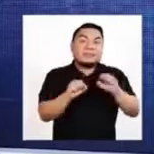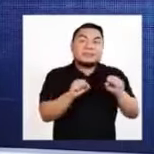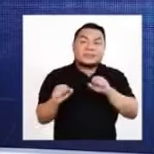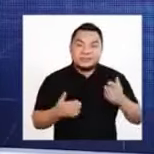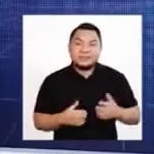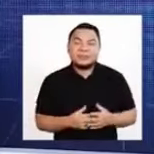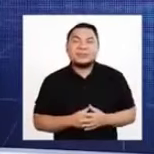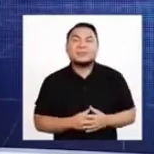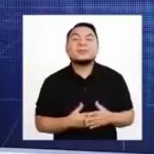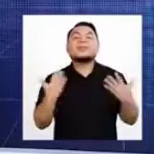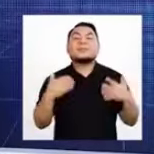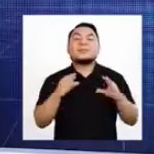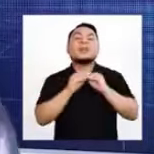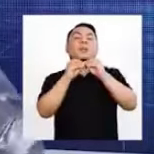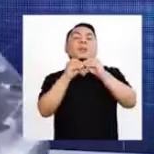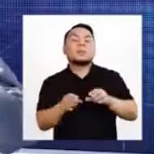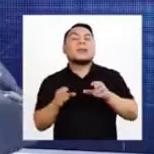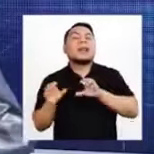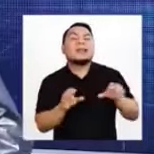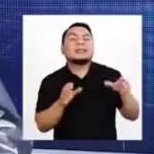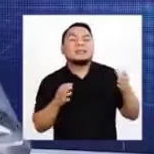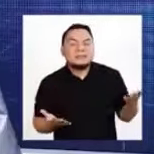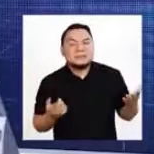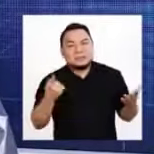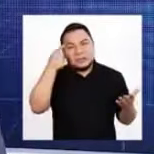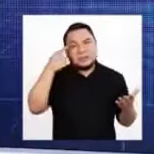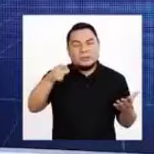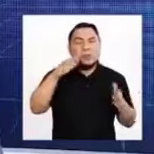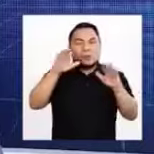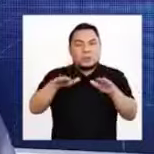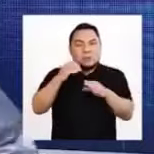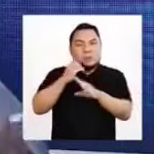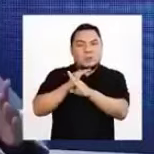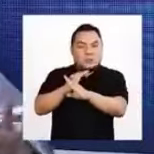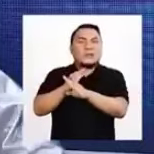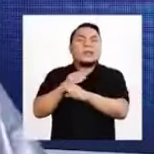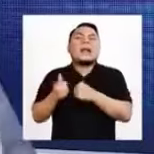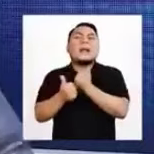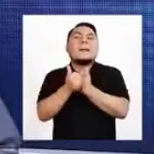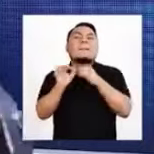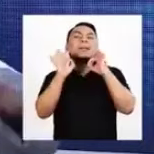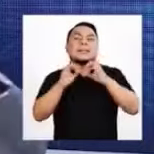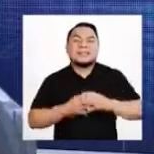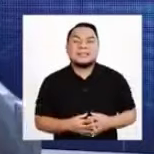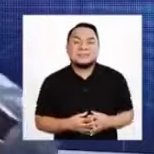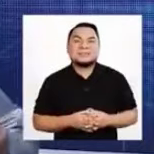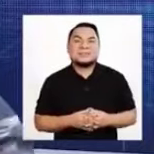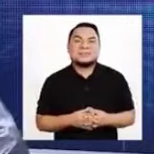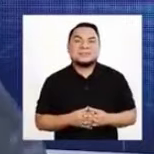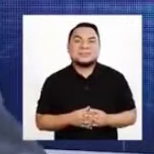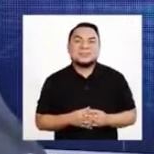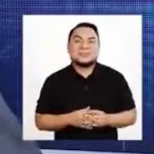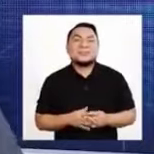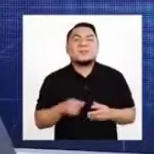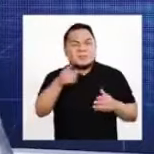ocurran desastres naturales, implementando acciones para mitigar el riesgo.